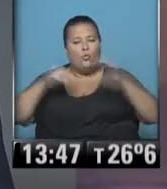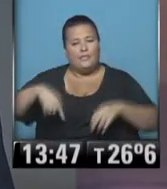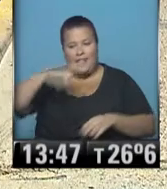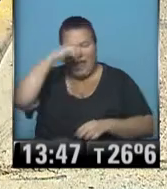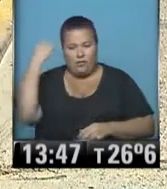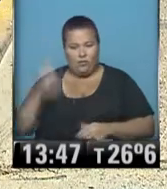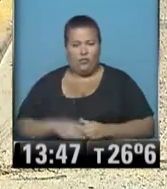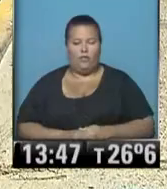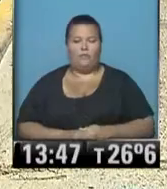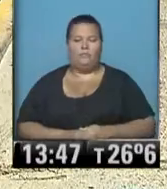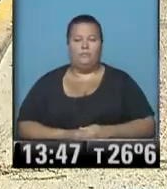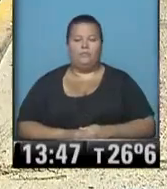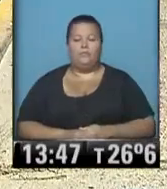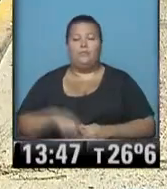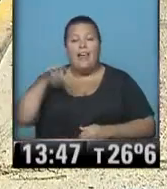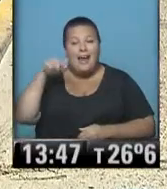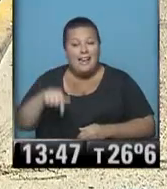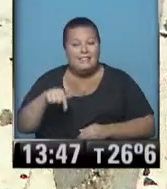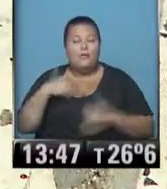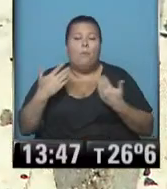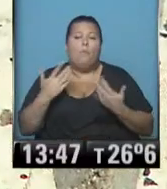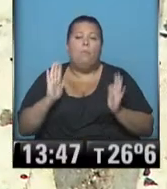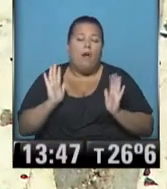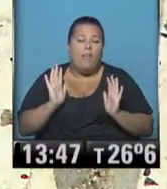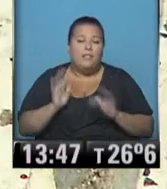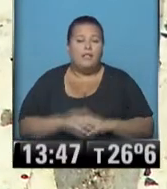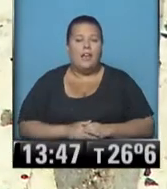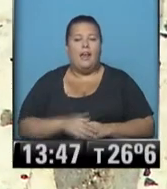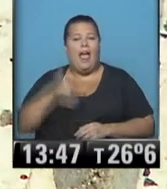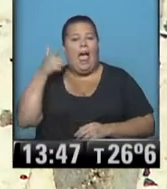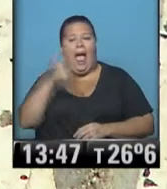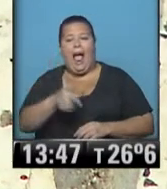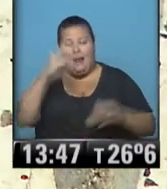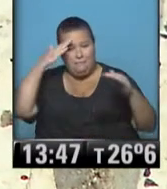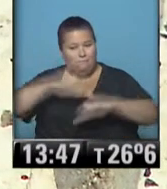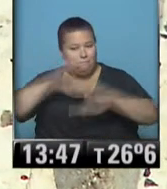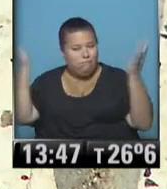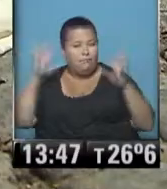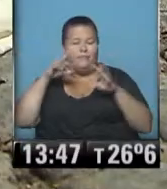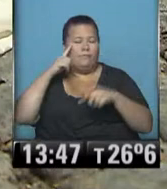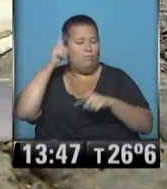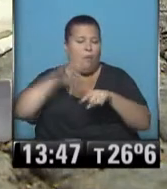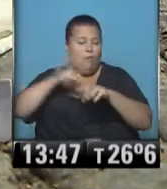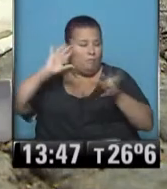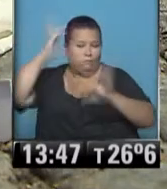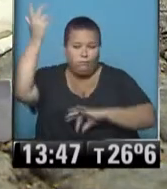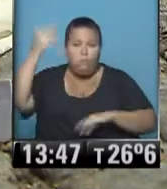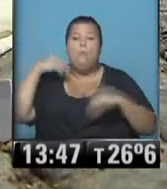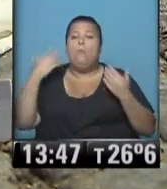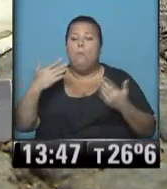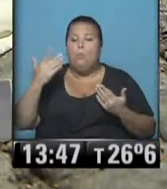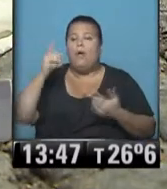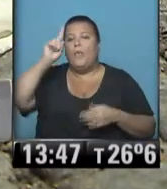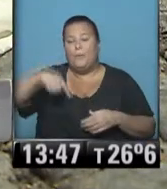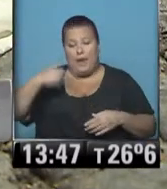Nación. Esto puede entenderse como un ataque de furia, un rapto de ira, lo cual puede